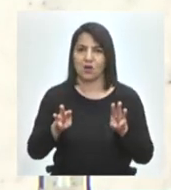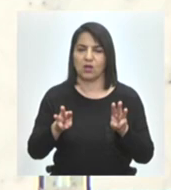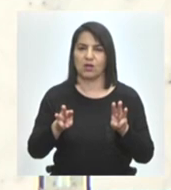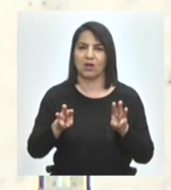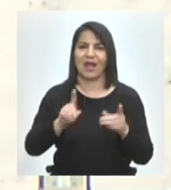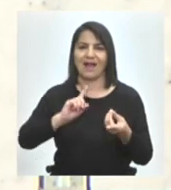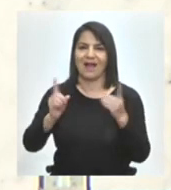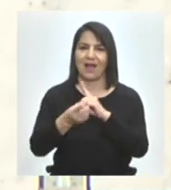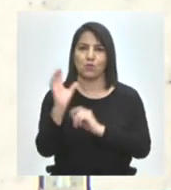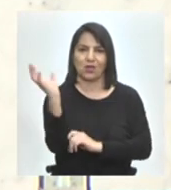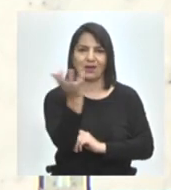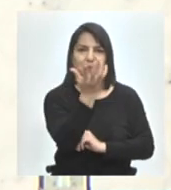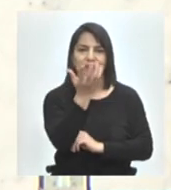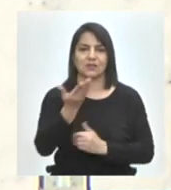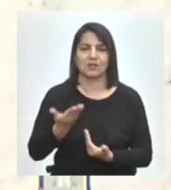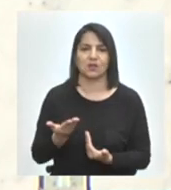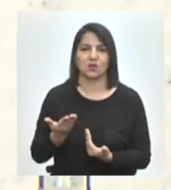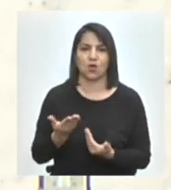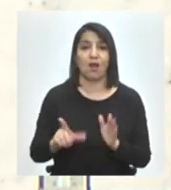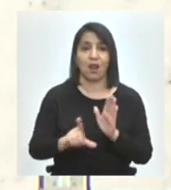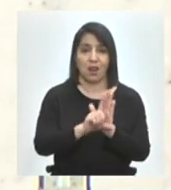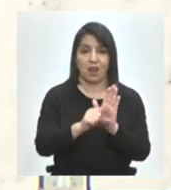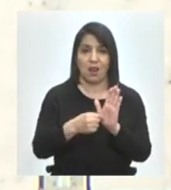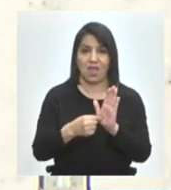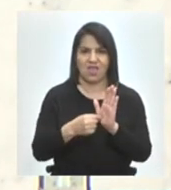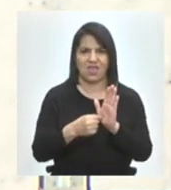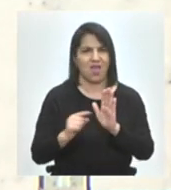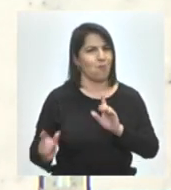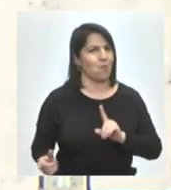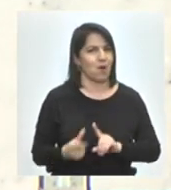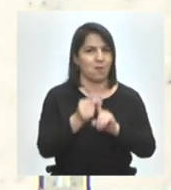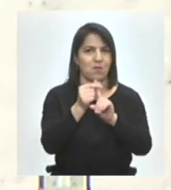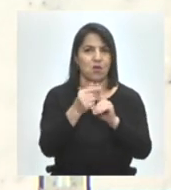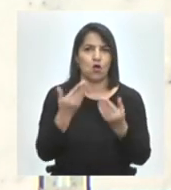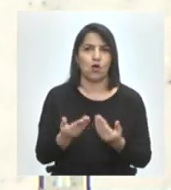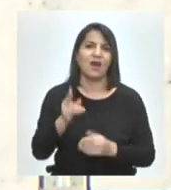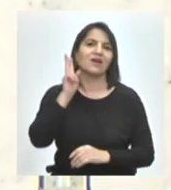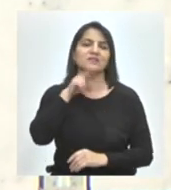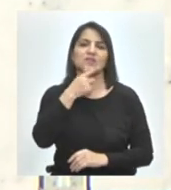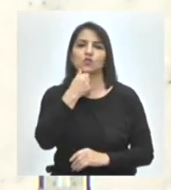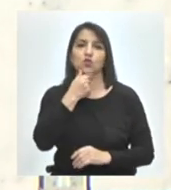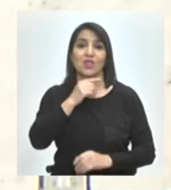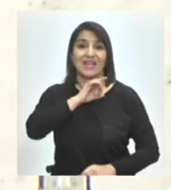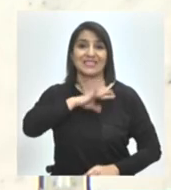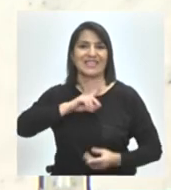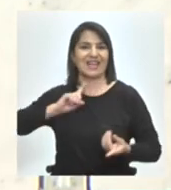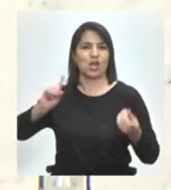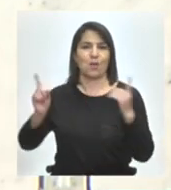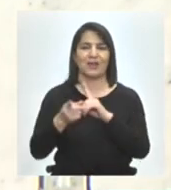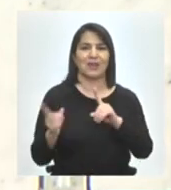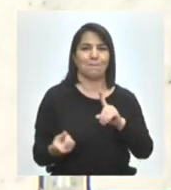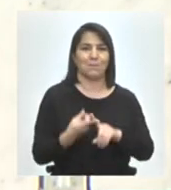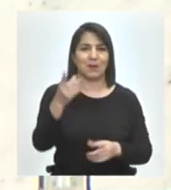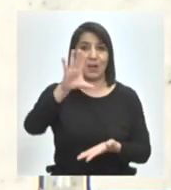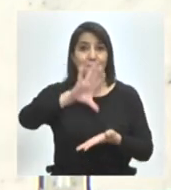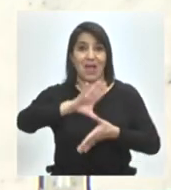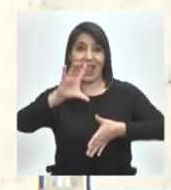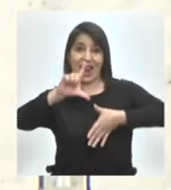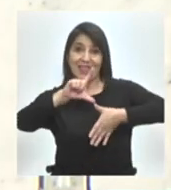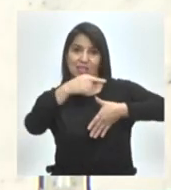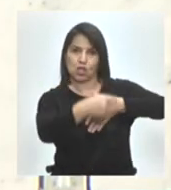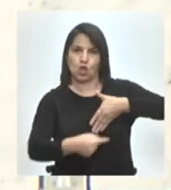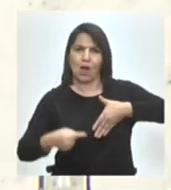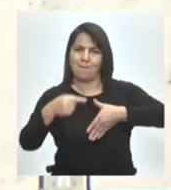marco de cambio climático, una legislación pionera que sin duda convierte a Chile en el primer país latinoamericano